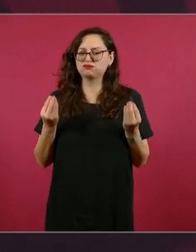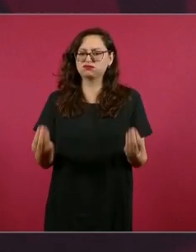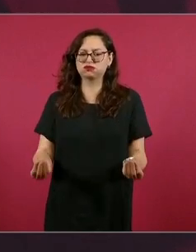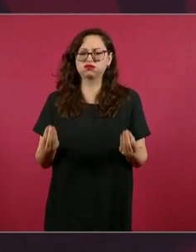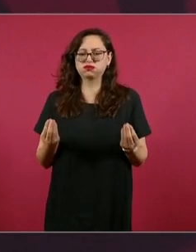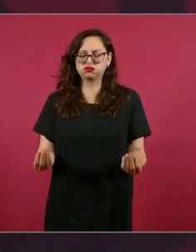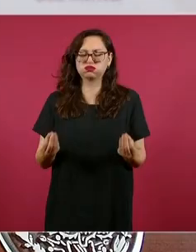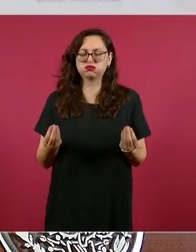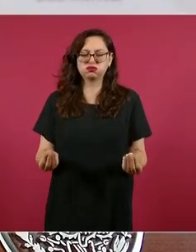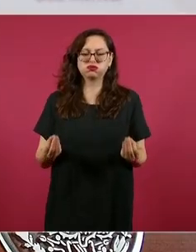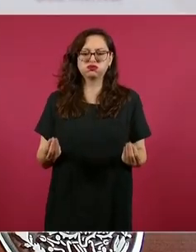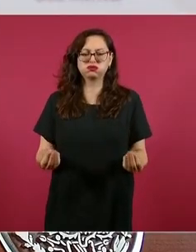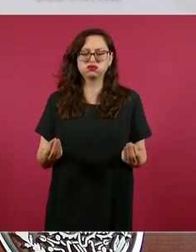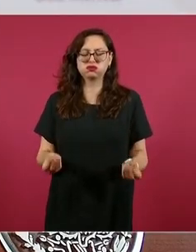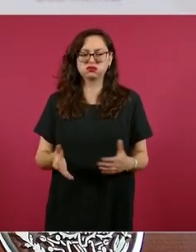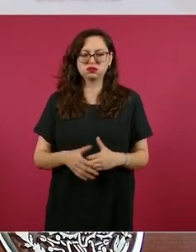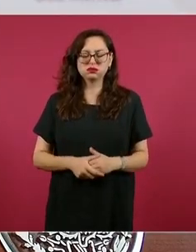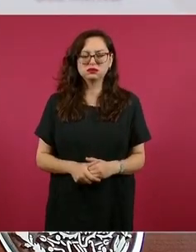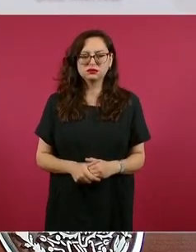Les